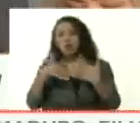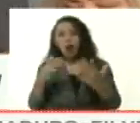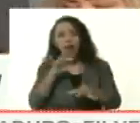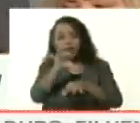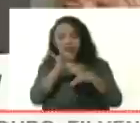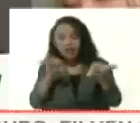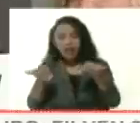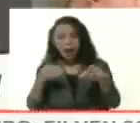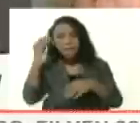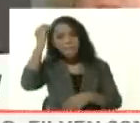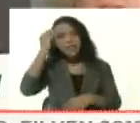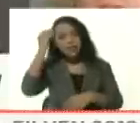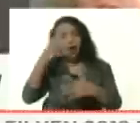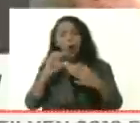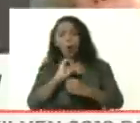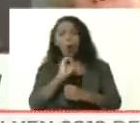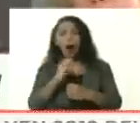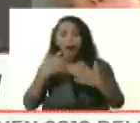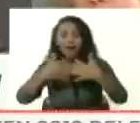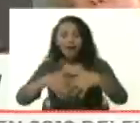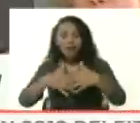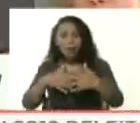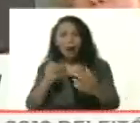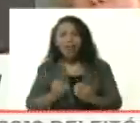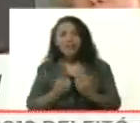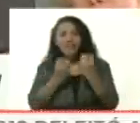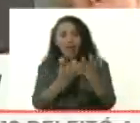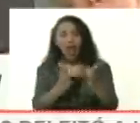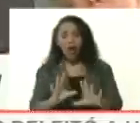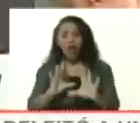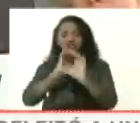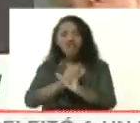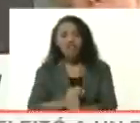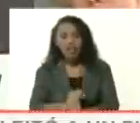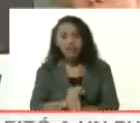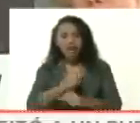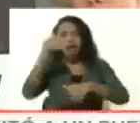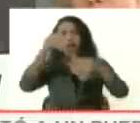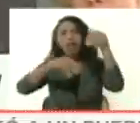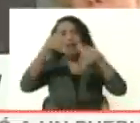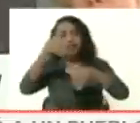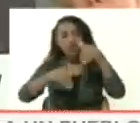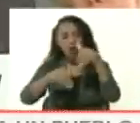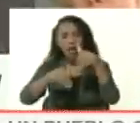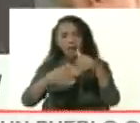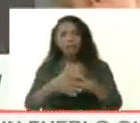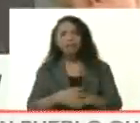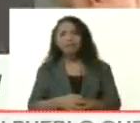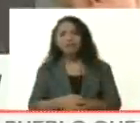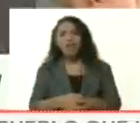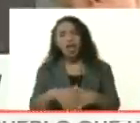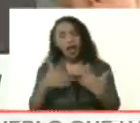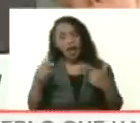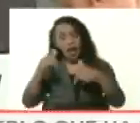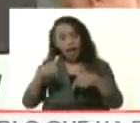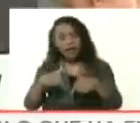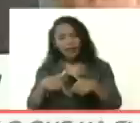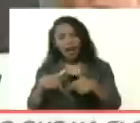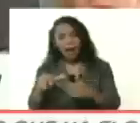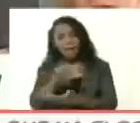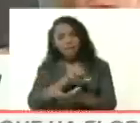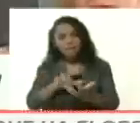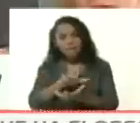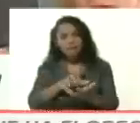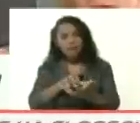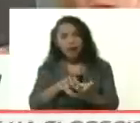o están analizando para garantizar la confianza en los electores en esta coyuntura política que vive